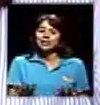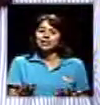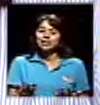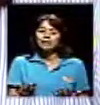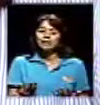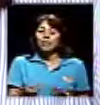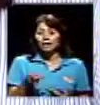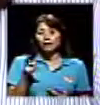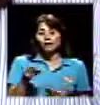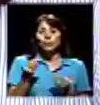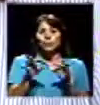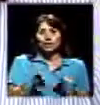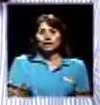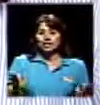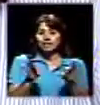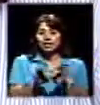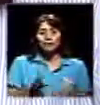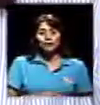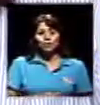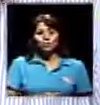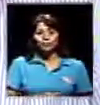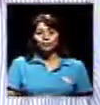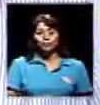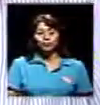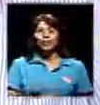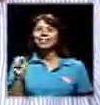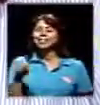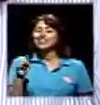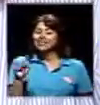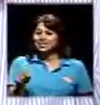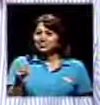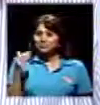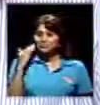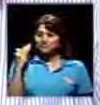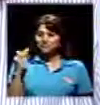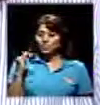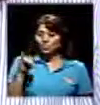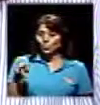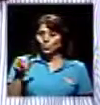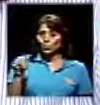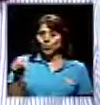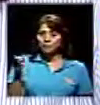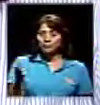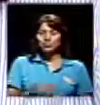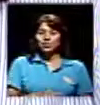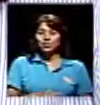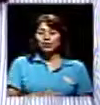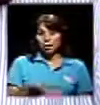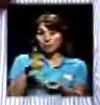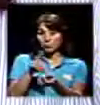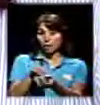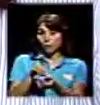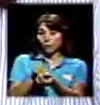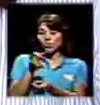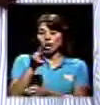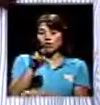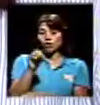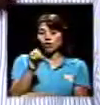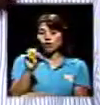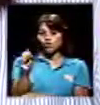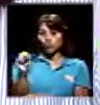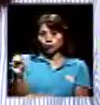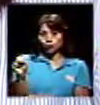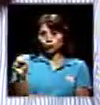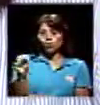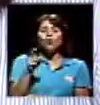fue muy significativo. Sí, buenas, don Juan. De hecho, la doctora Ross fue